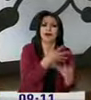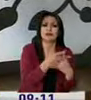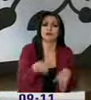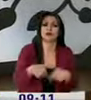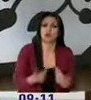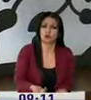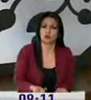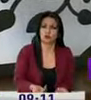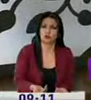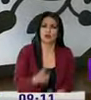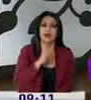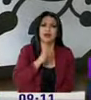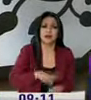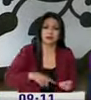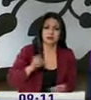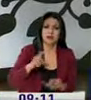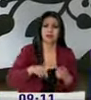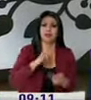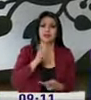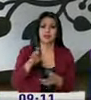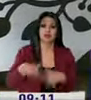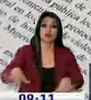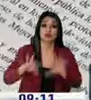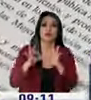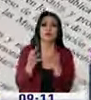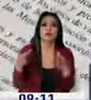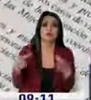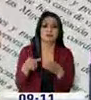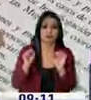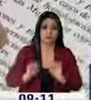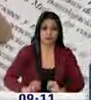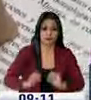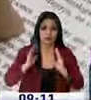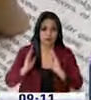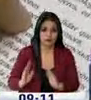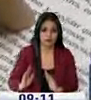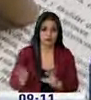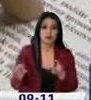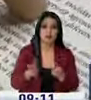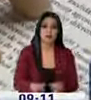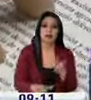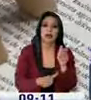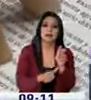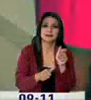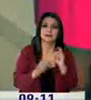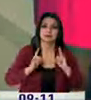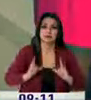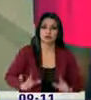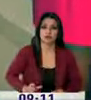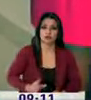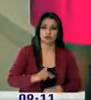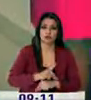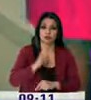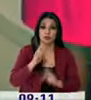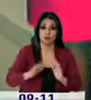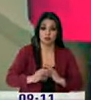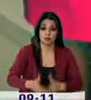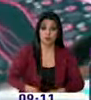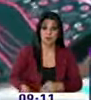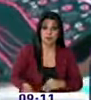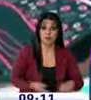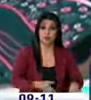las tías, de las hermanas alrededor de ese núcleo familiar. También se resalta la asistencia médica a la mujer que esté sufriendo un aborto en